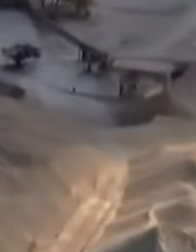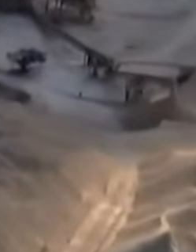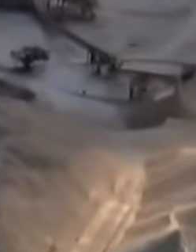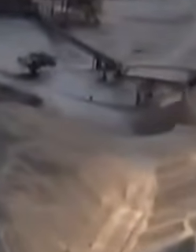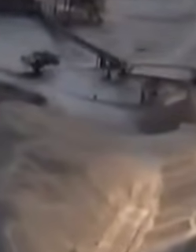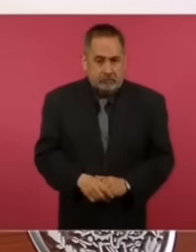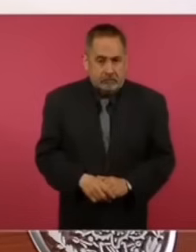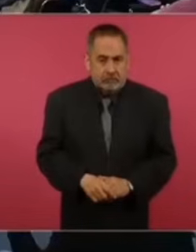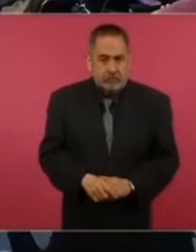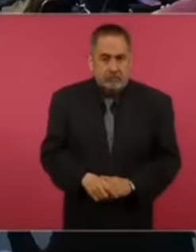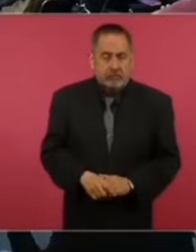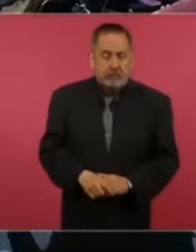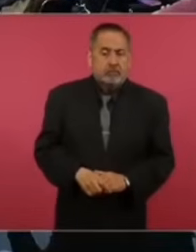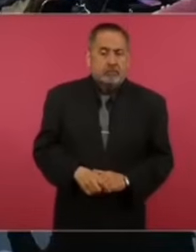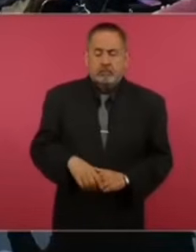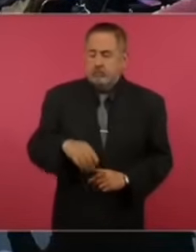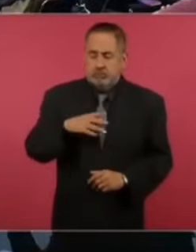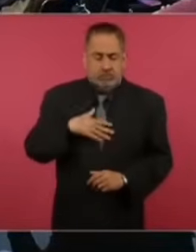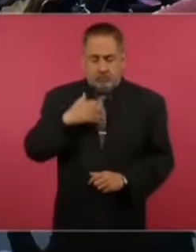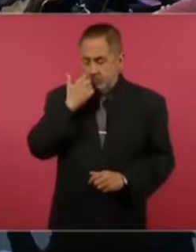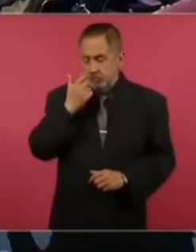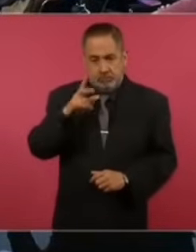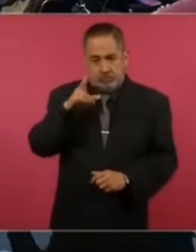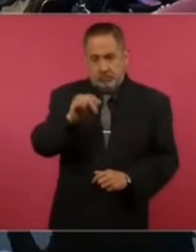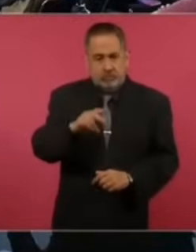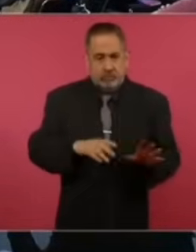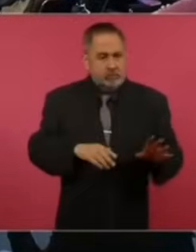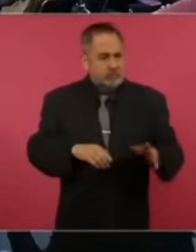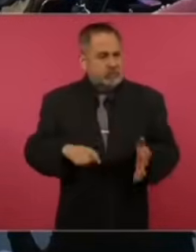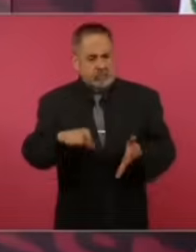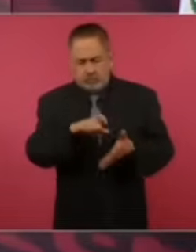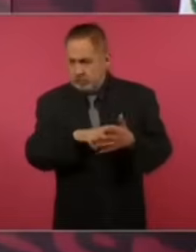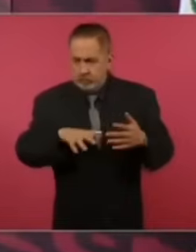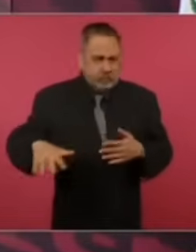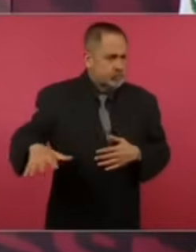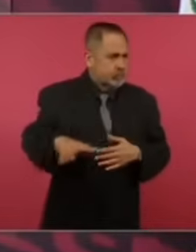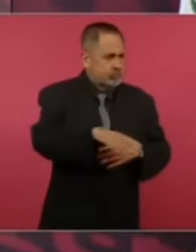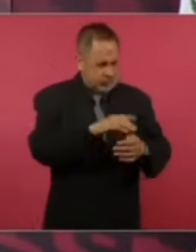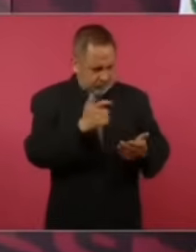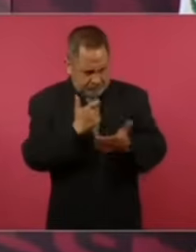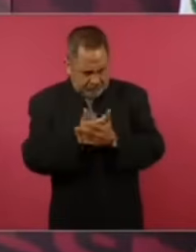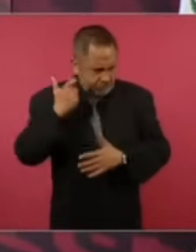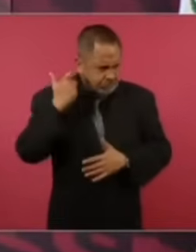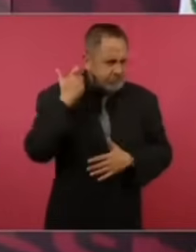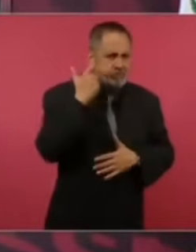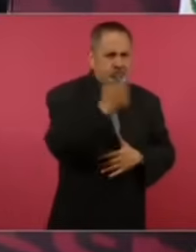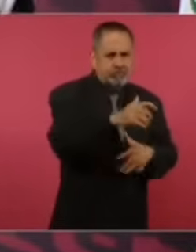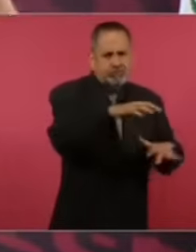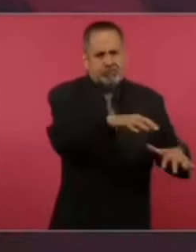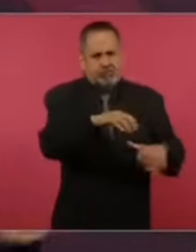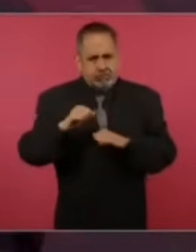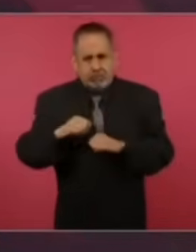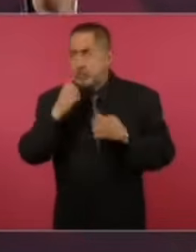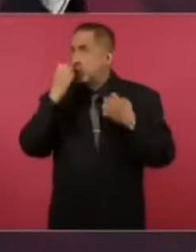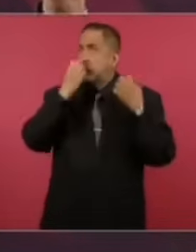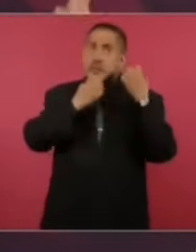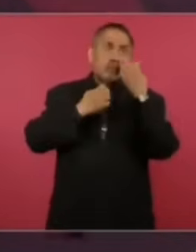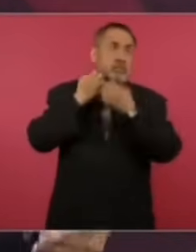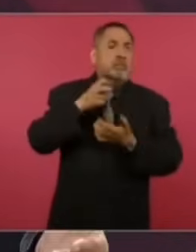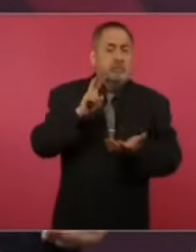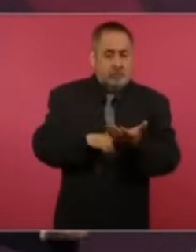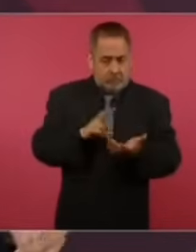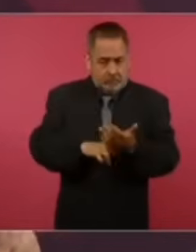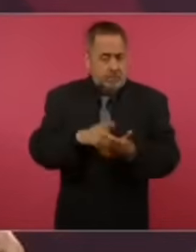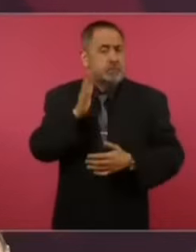zona y nosotros lo que les planteamos es les compramos todo se hace un avalúo ya se hizo